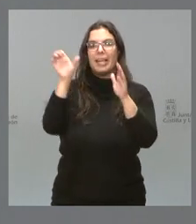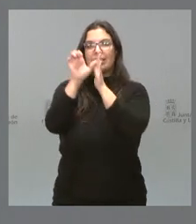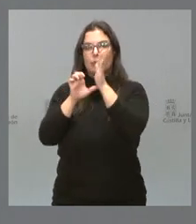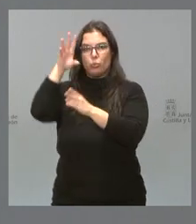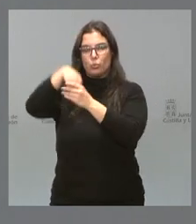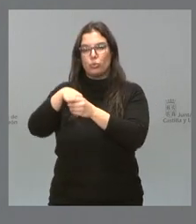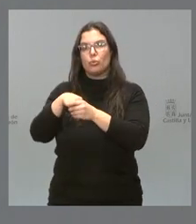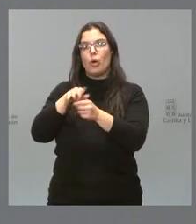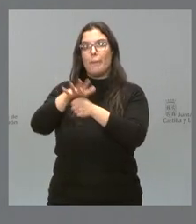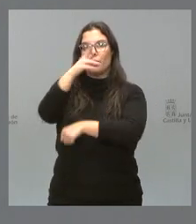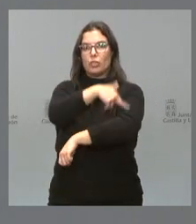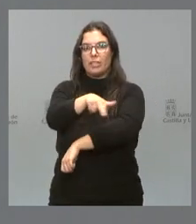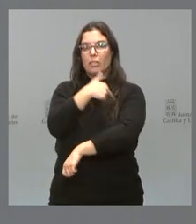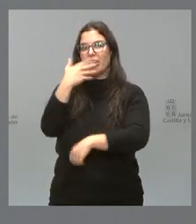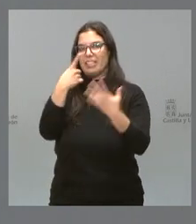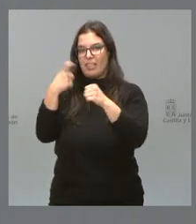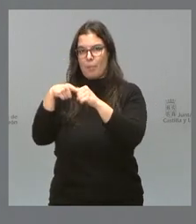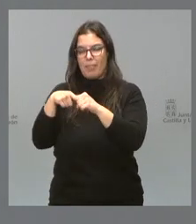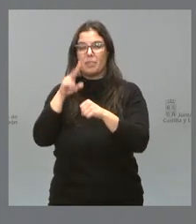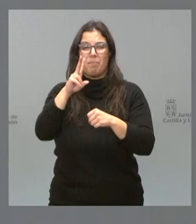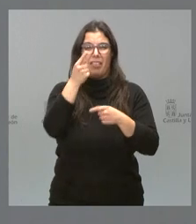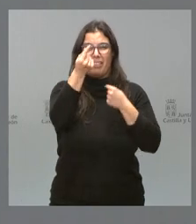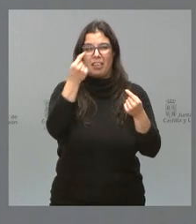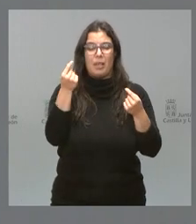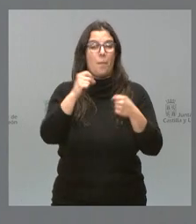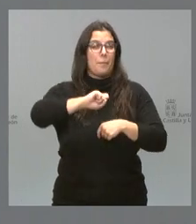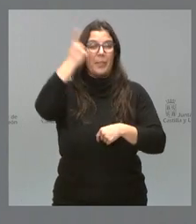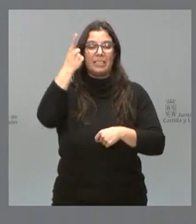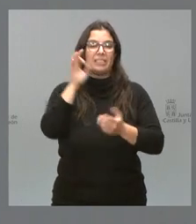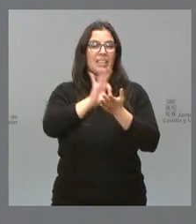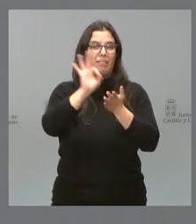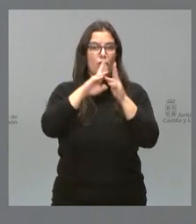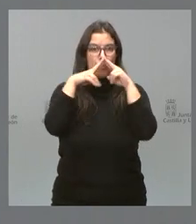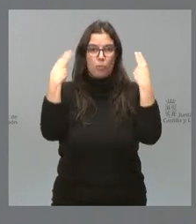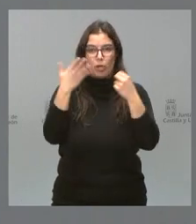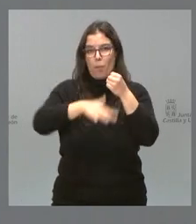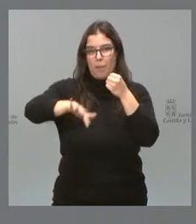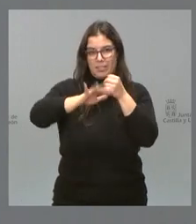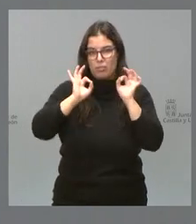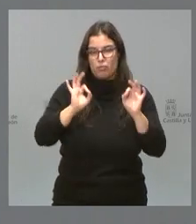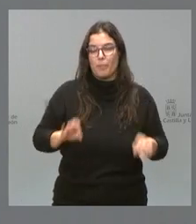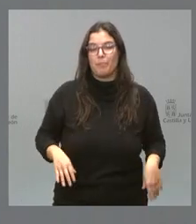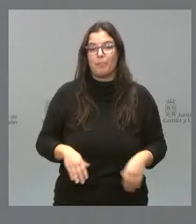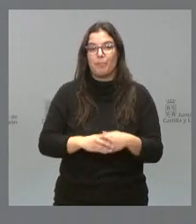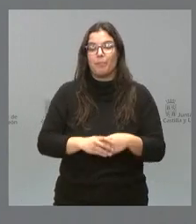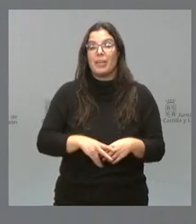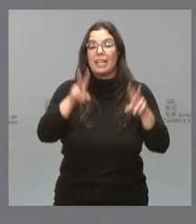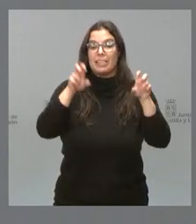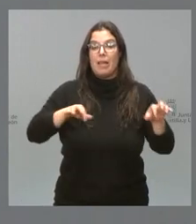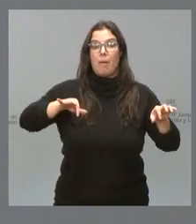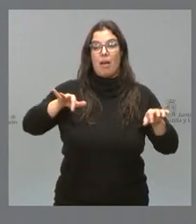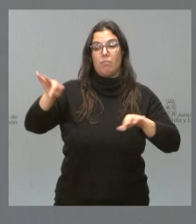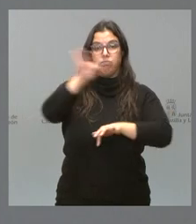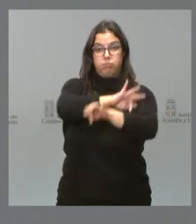en el ámbito sanitario casi 600 ven ustedes que el mayor volumen se dirige a los servicios públicos respecto a las tasas de reposición